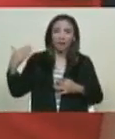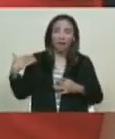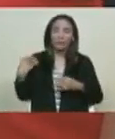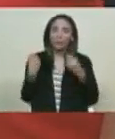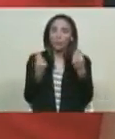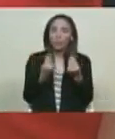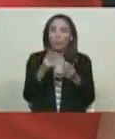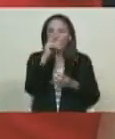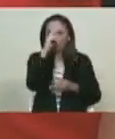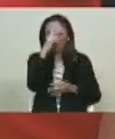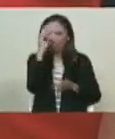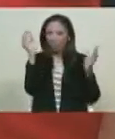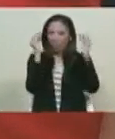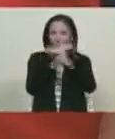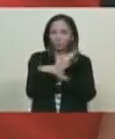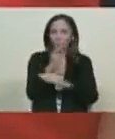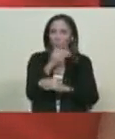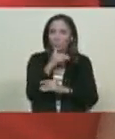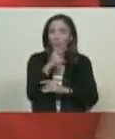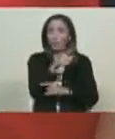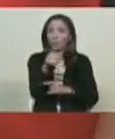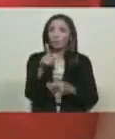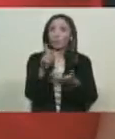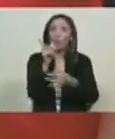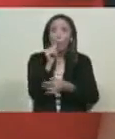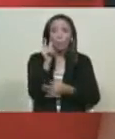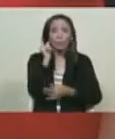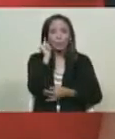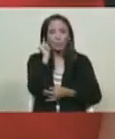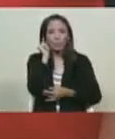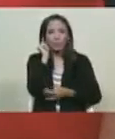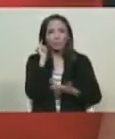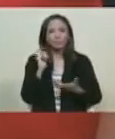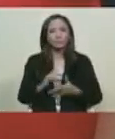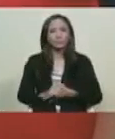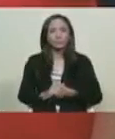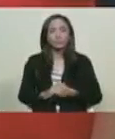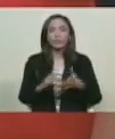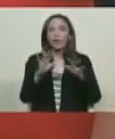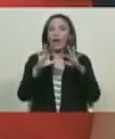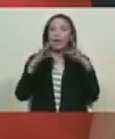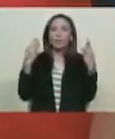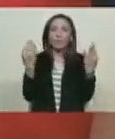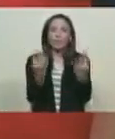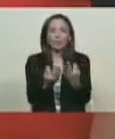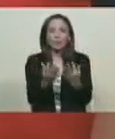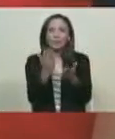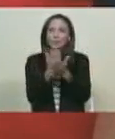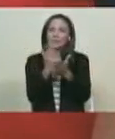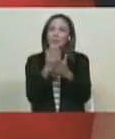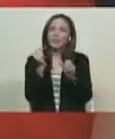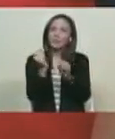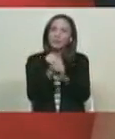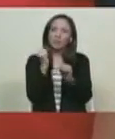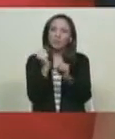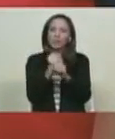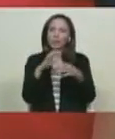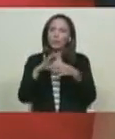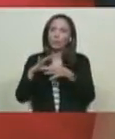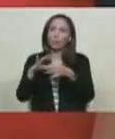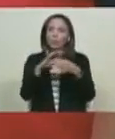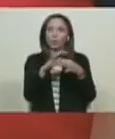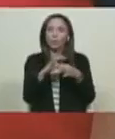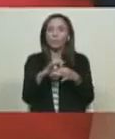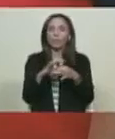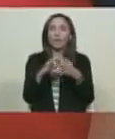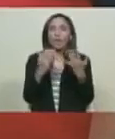Sin duda, hermanas y hermanos de la clase obrera, gran familia de la clase obrera, estamos ante un